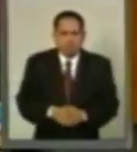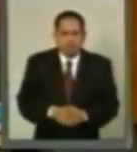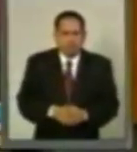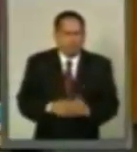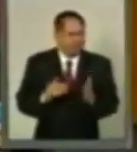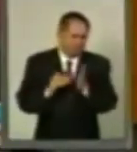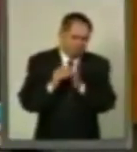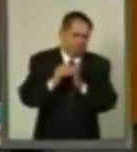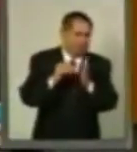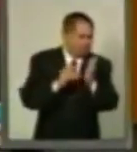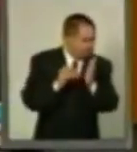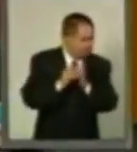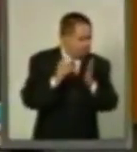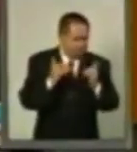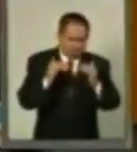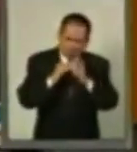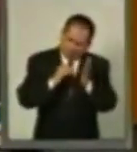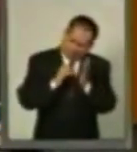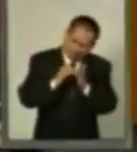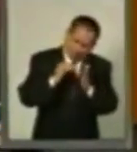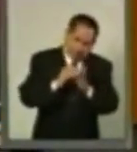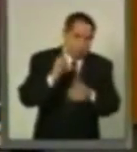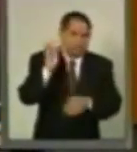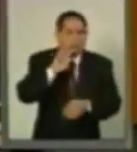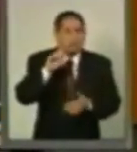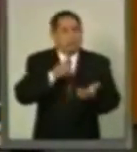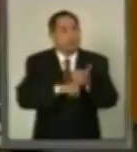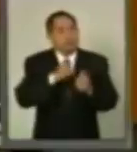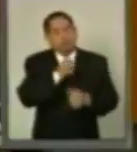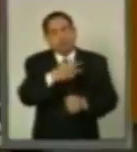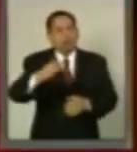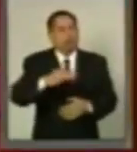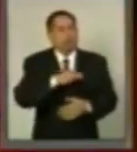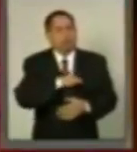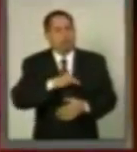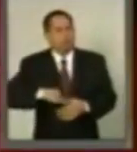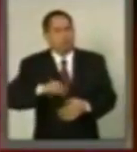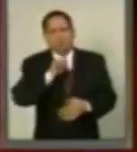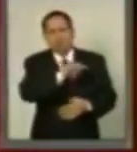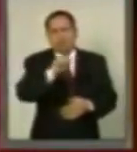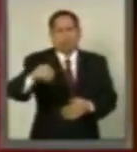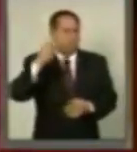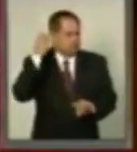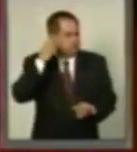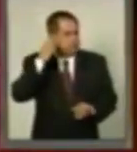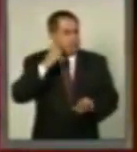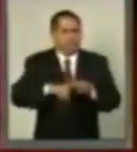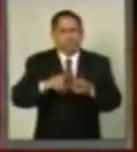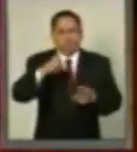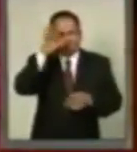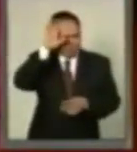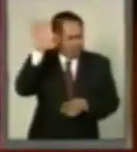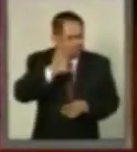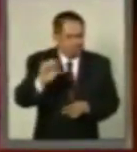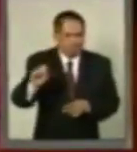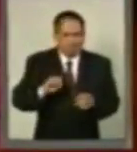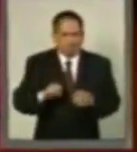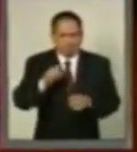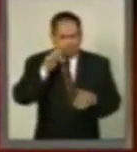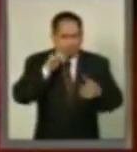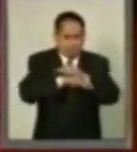Son miles y miles de casas que si van a cualquier municipio de Oaxaca o de Morelos, a